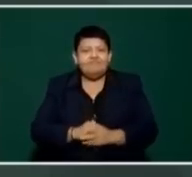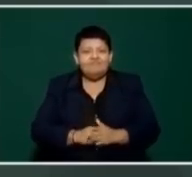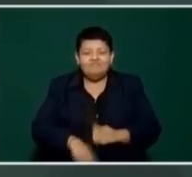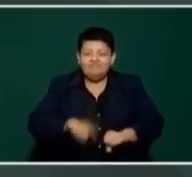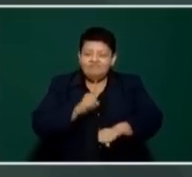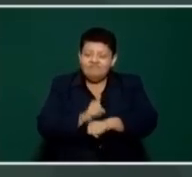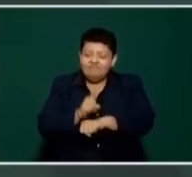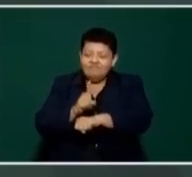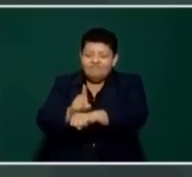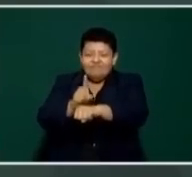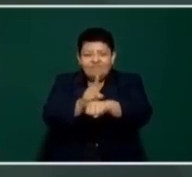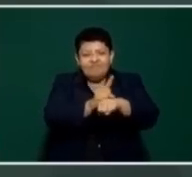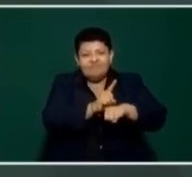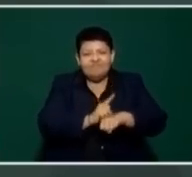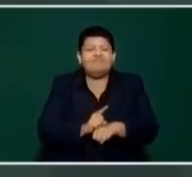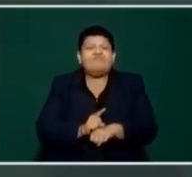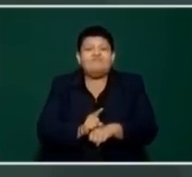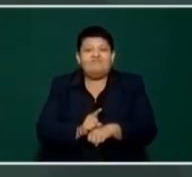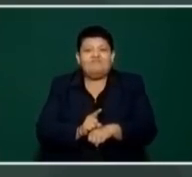diariamente